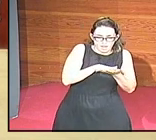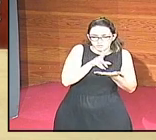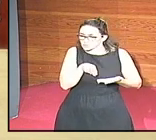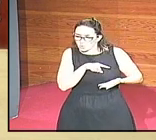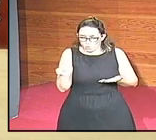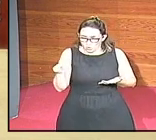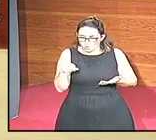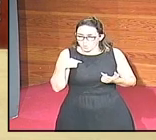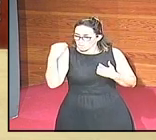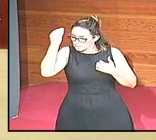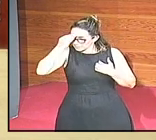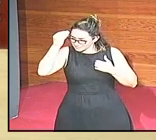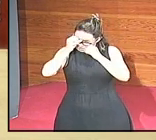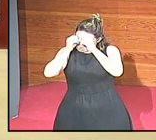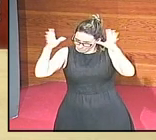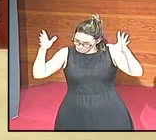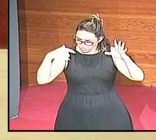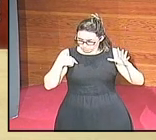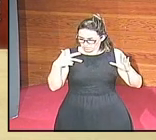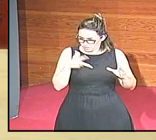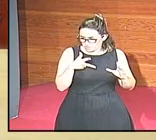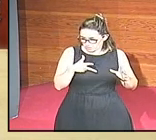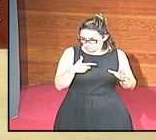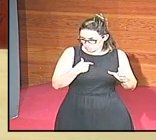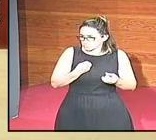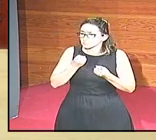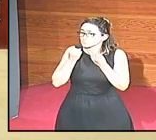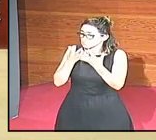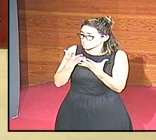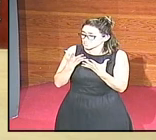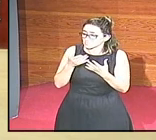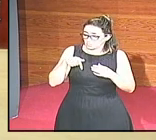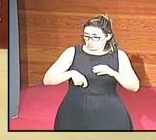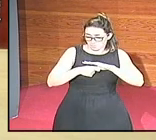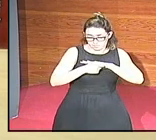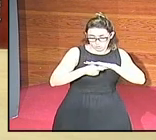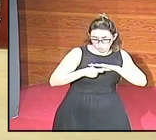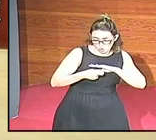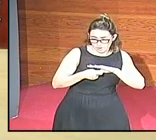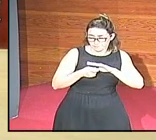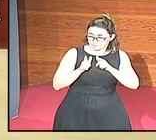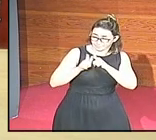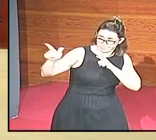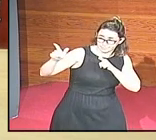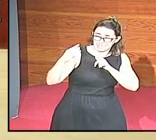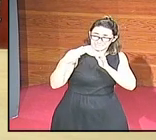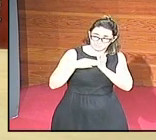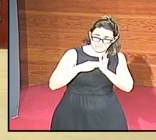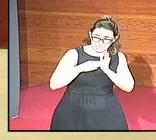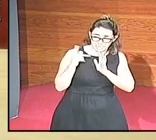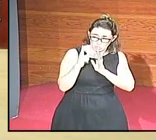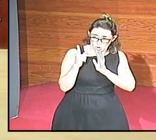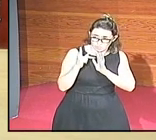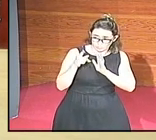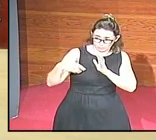pensar que jugar a eso desde Vitoria a 3.000 kilómetros del frente, donde se